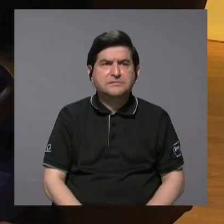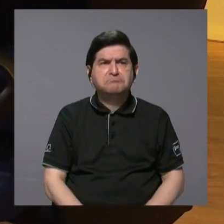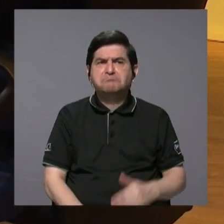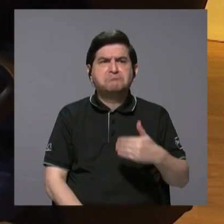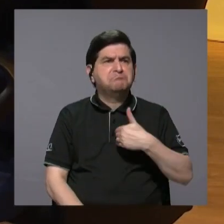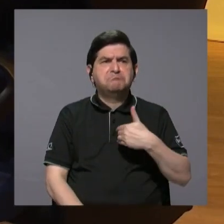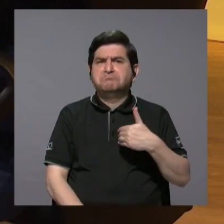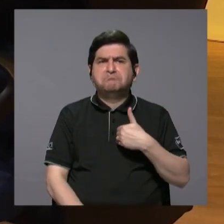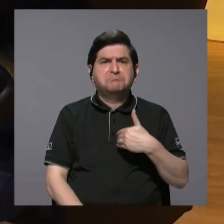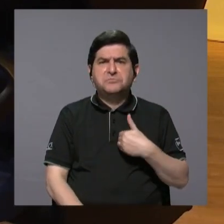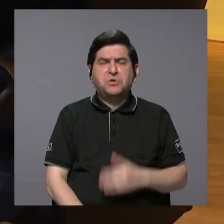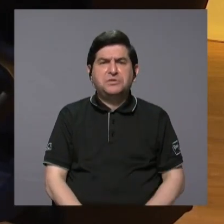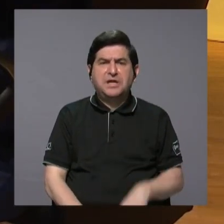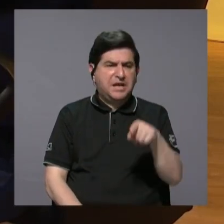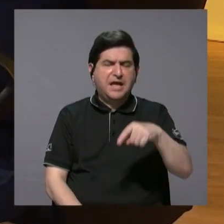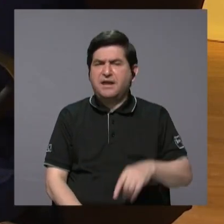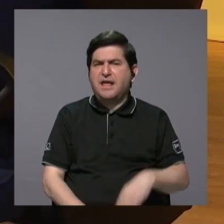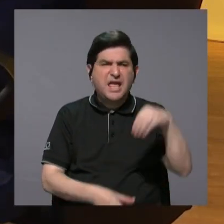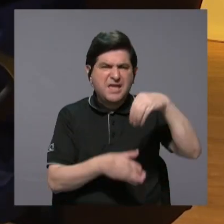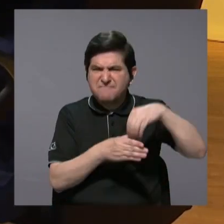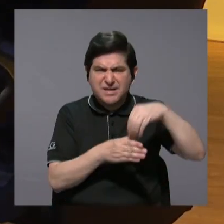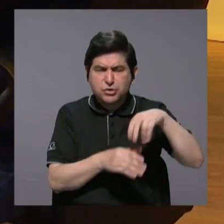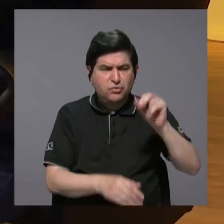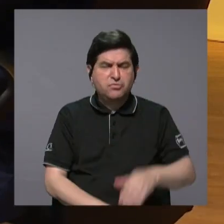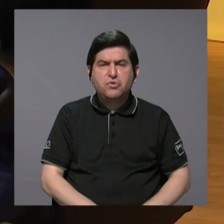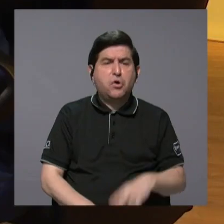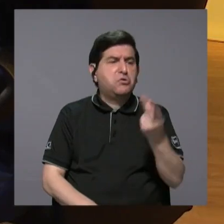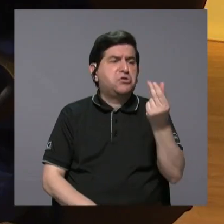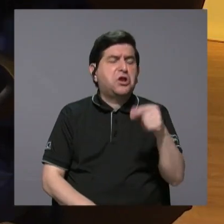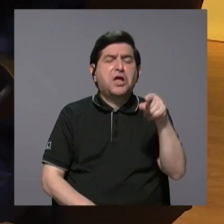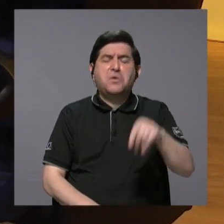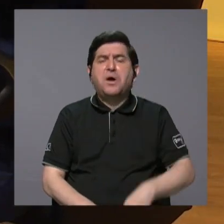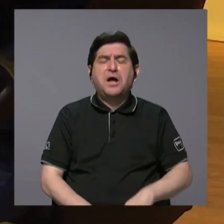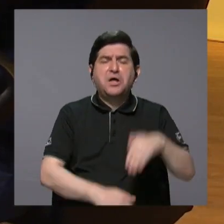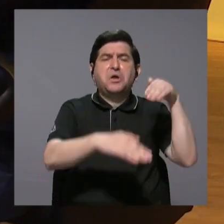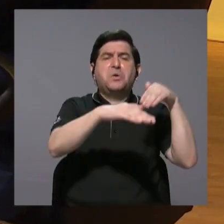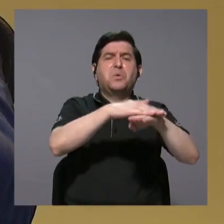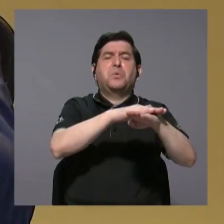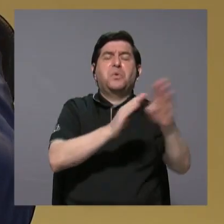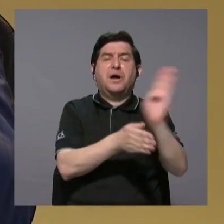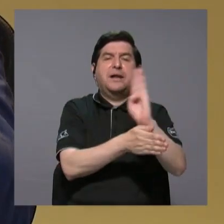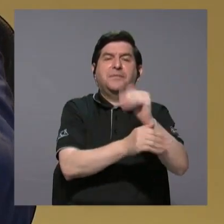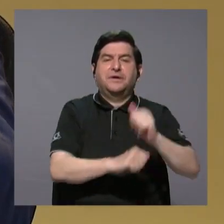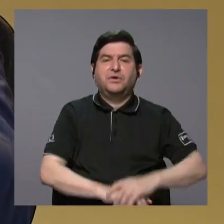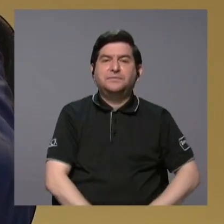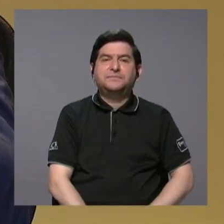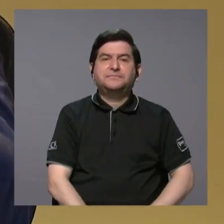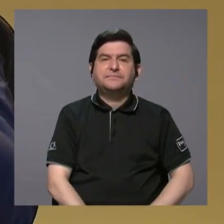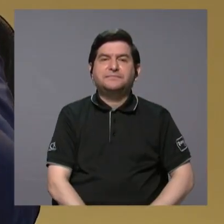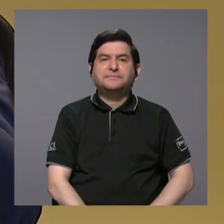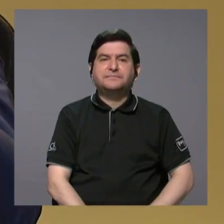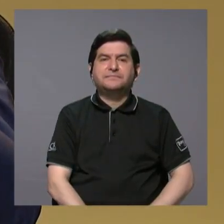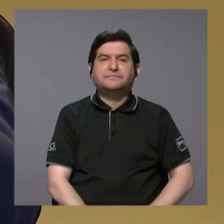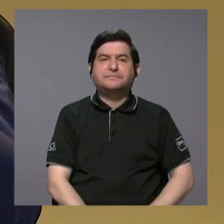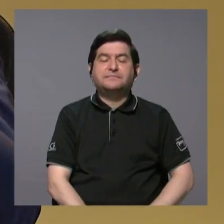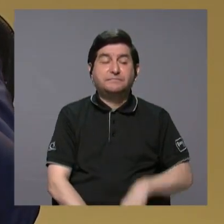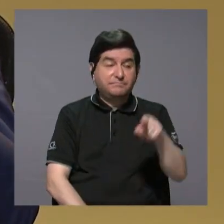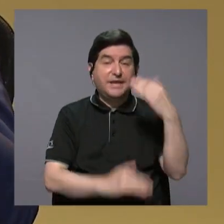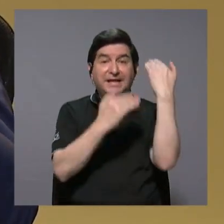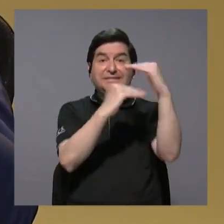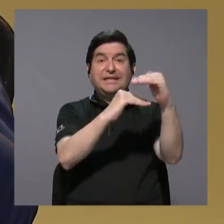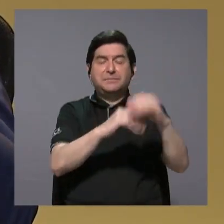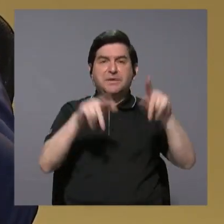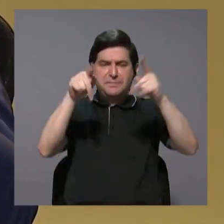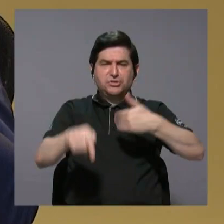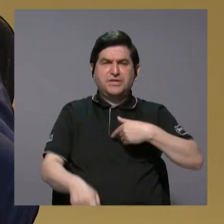tenían propiamente carteras de inversión, sino que llegaron y depositaron su dinero ahí en el banco. Y entonces ese era el límite, es decir, si